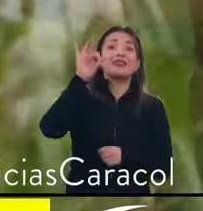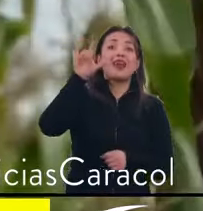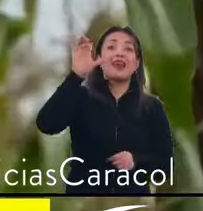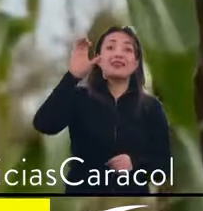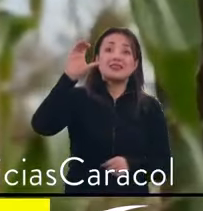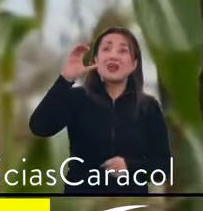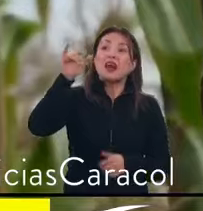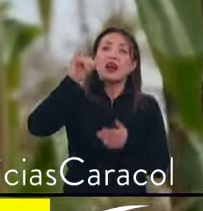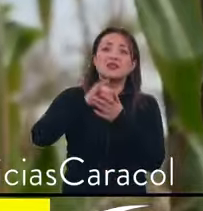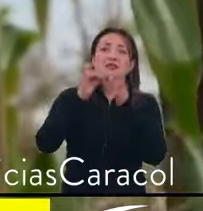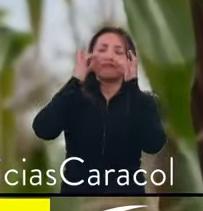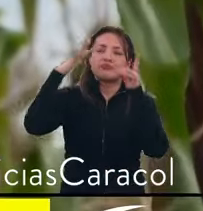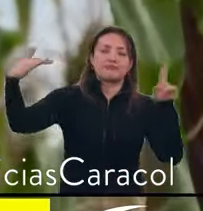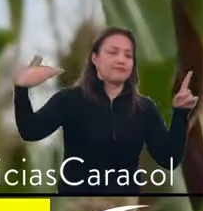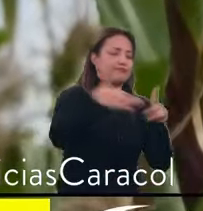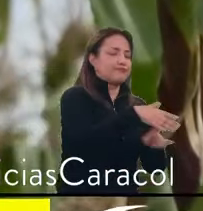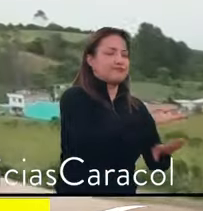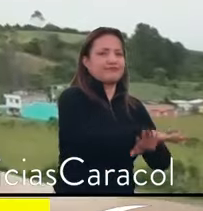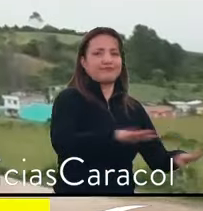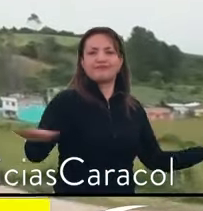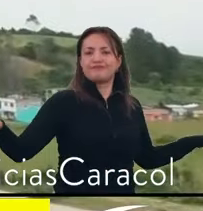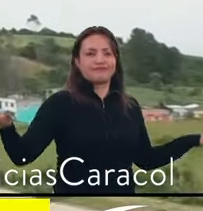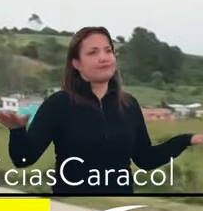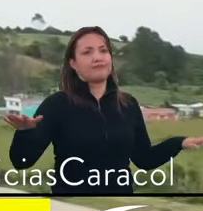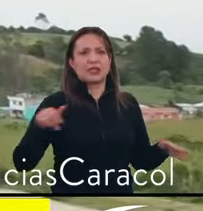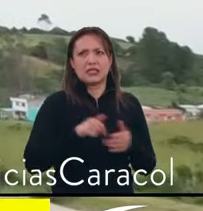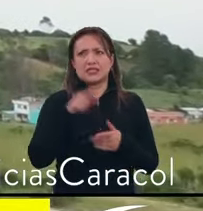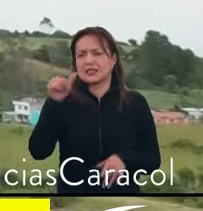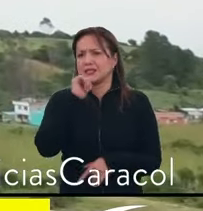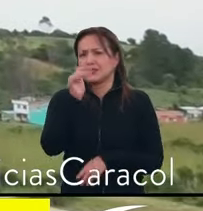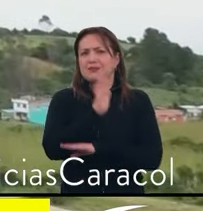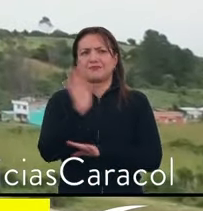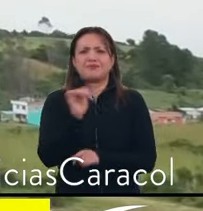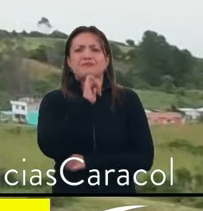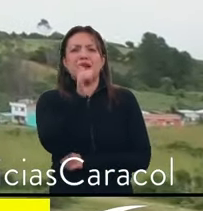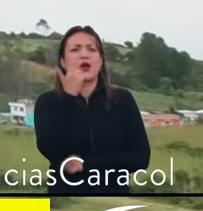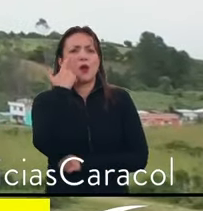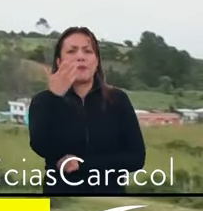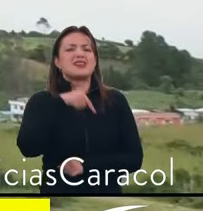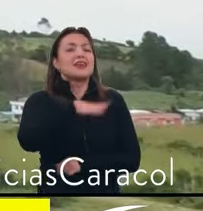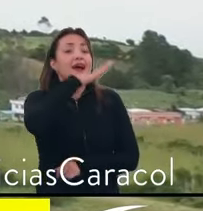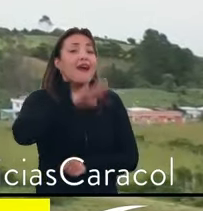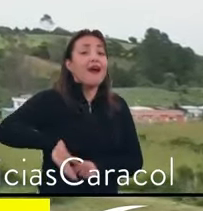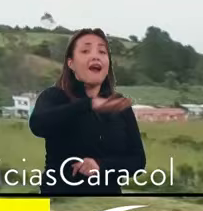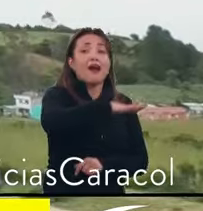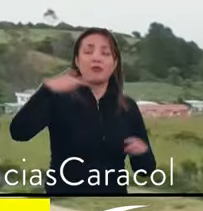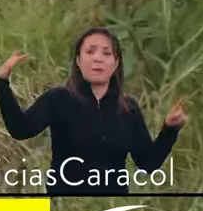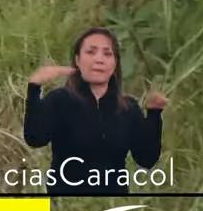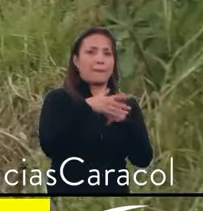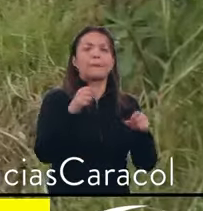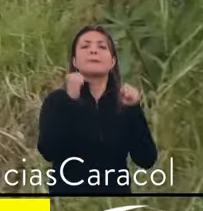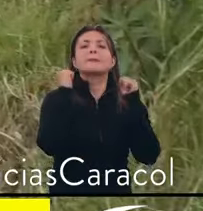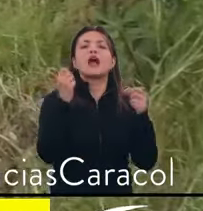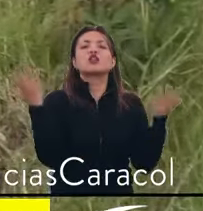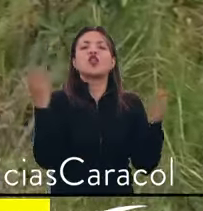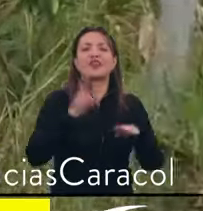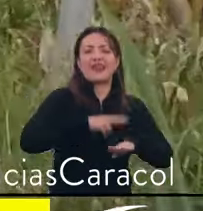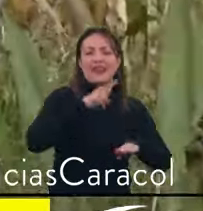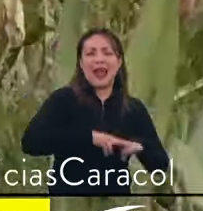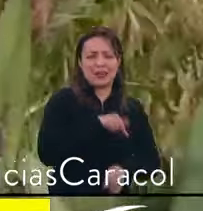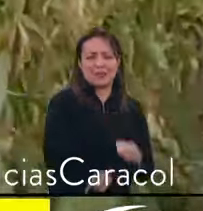con su municipio. No, eso fue uno de los desastres que le sucedió al campo, sobre todo a la zona de